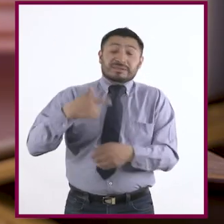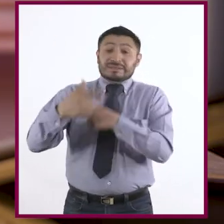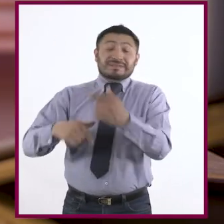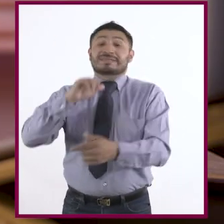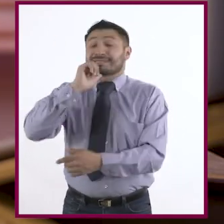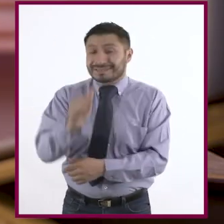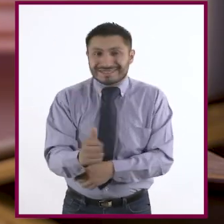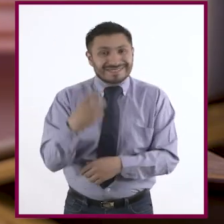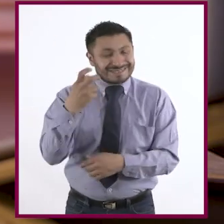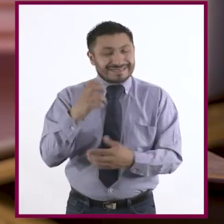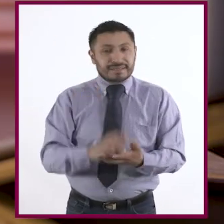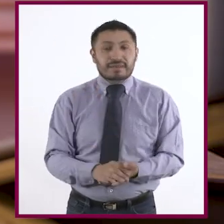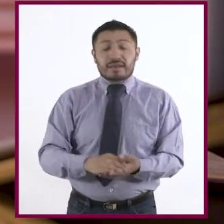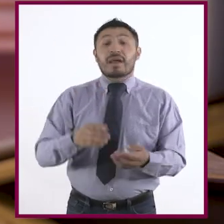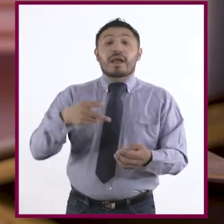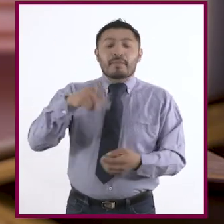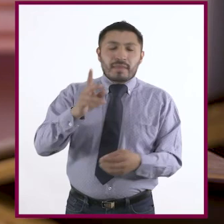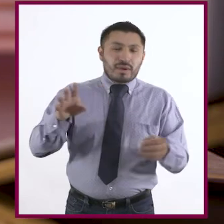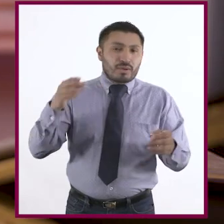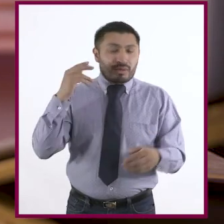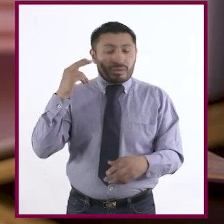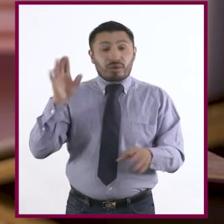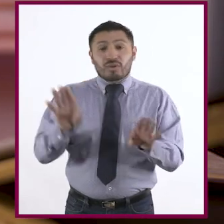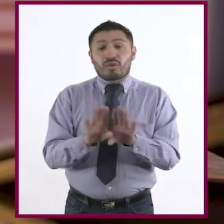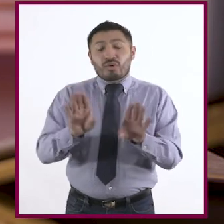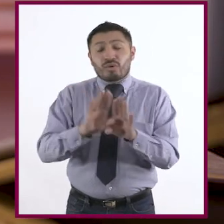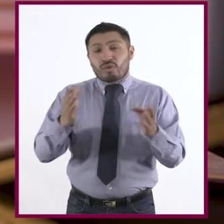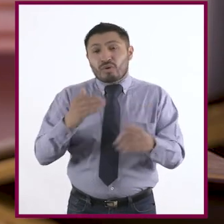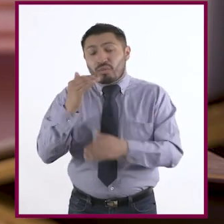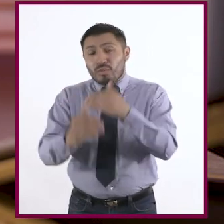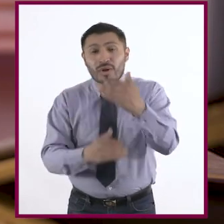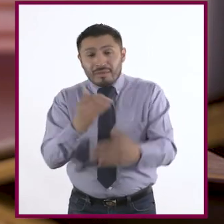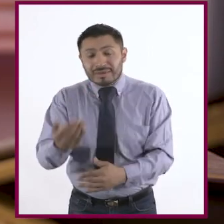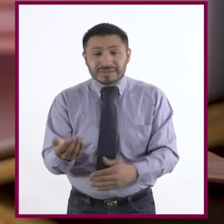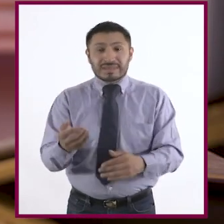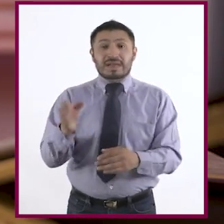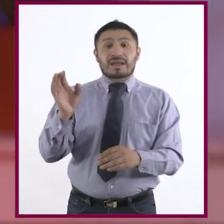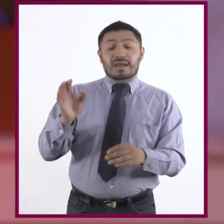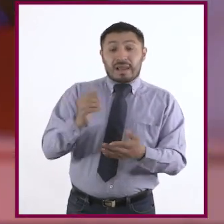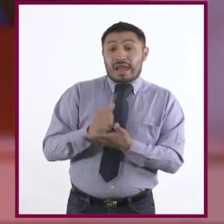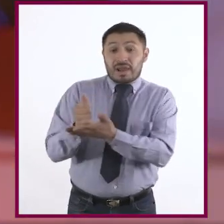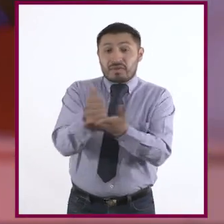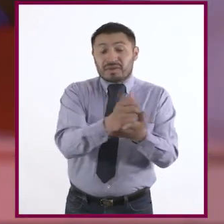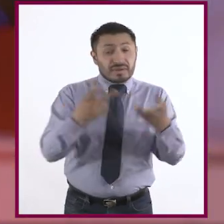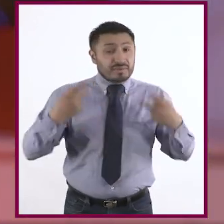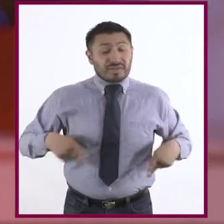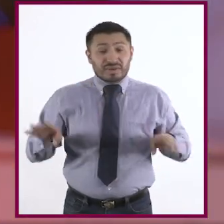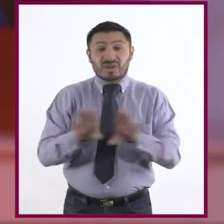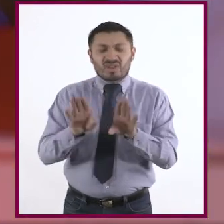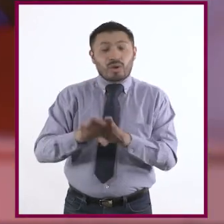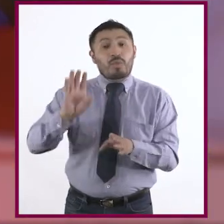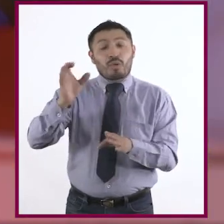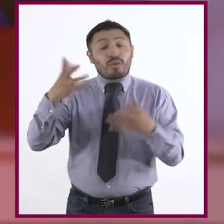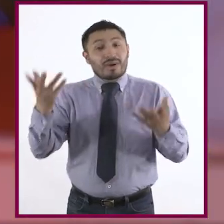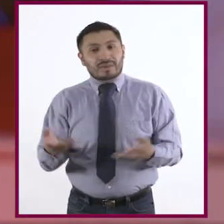sigue siendo hasta dónde llegarán estos avances y cómo serán accesibles a todas las personas. Visítanos en